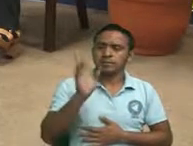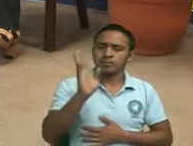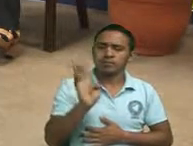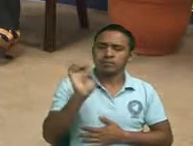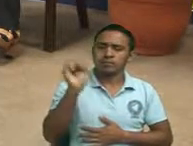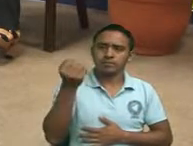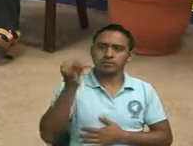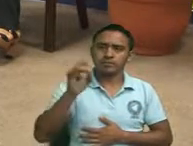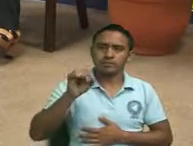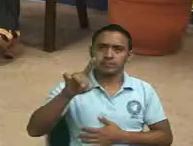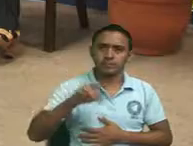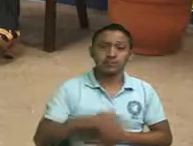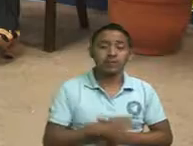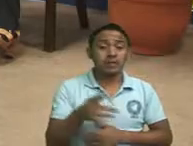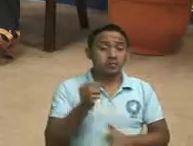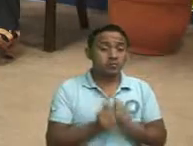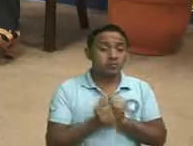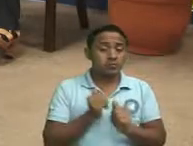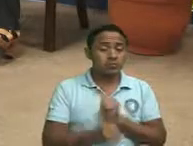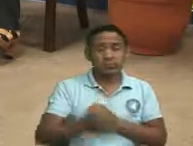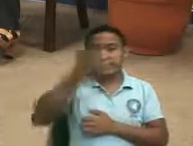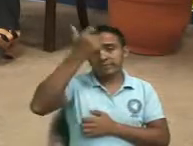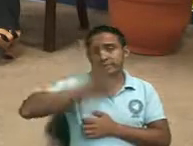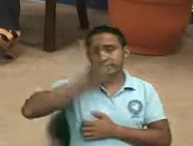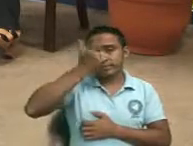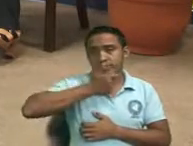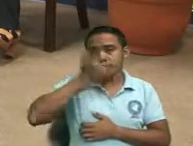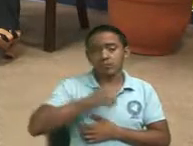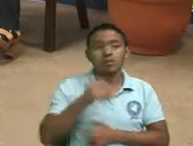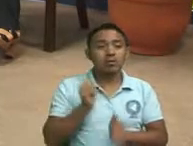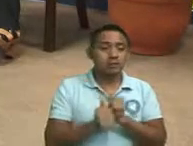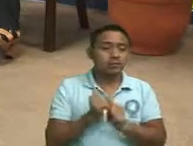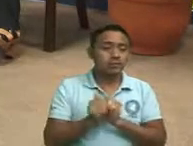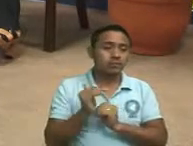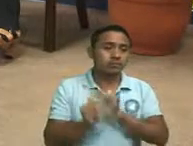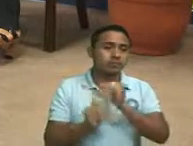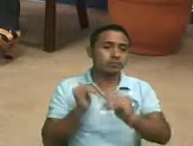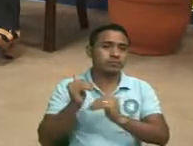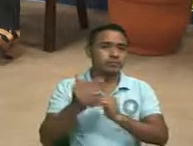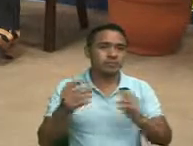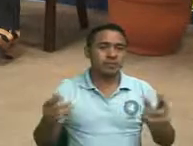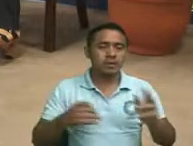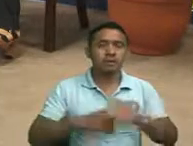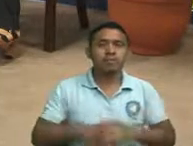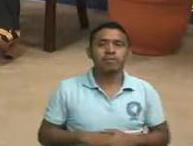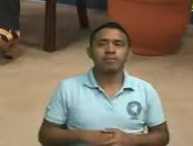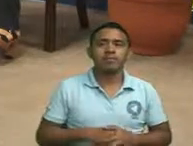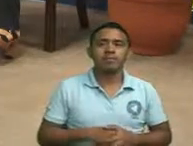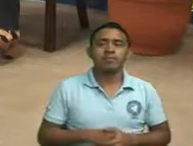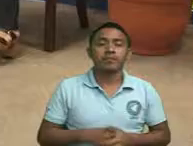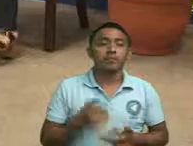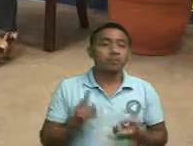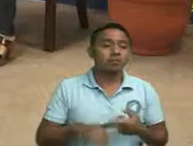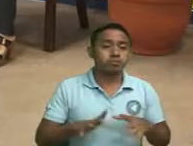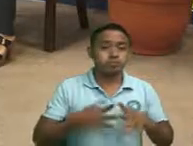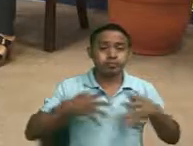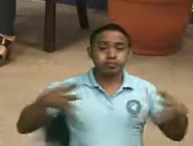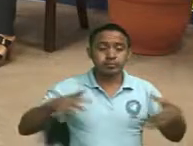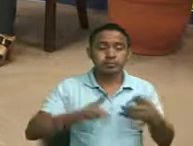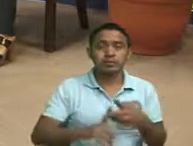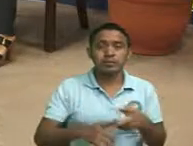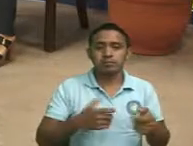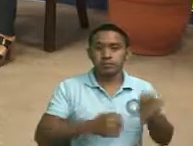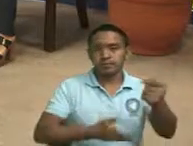un problema serio y que nos desencadena un sinnúmero de enfermedades. Hipertensión, padecer